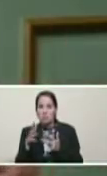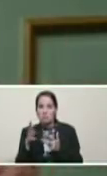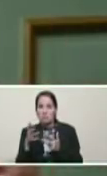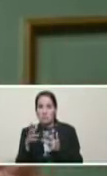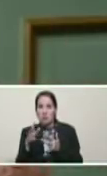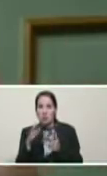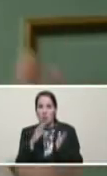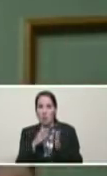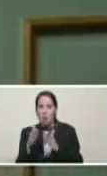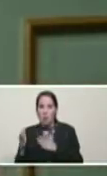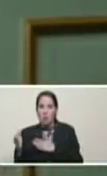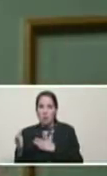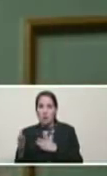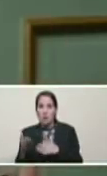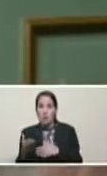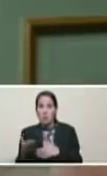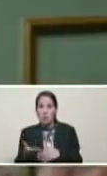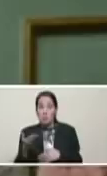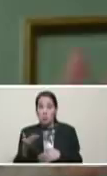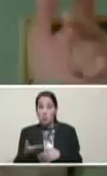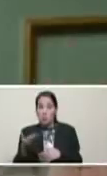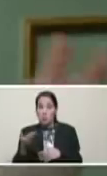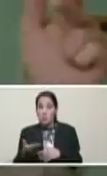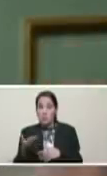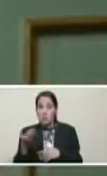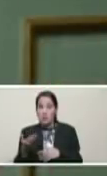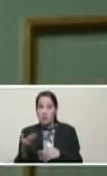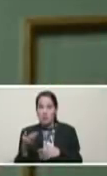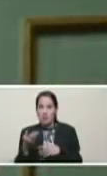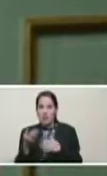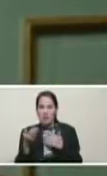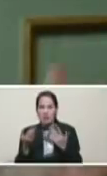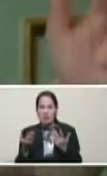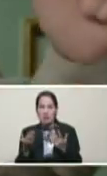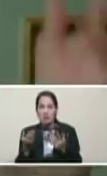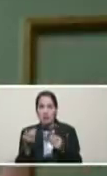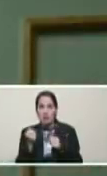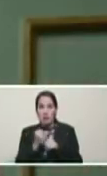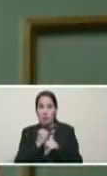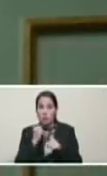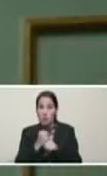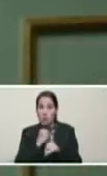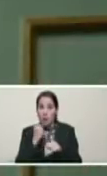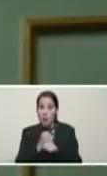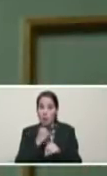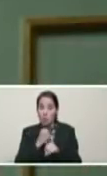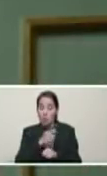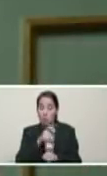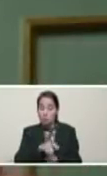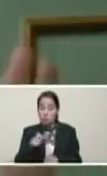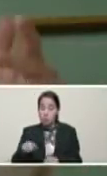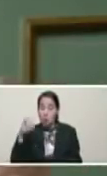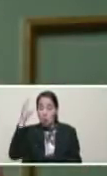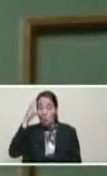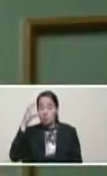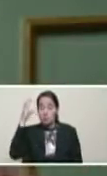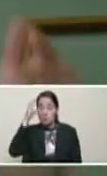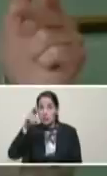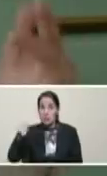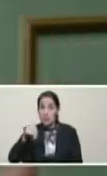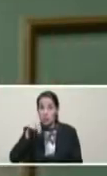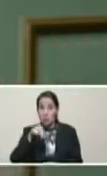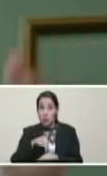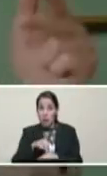es lo más importante tenemos la clase trabajadora con conciencia nacional nuestra clase